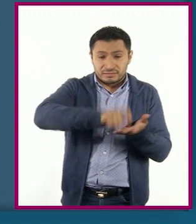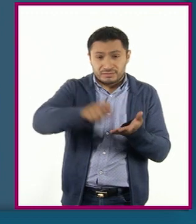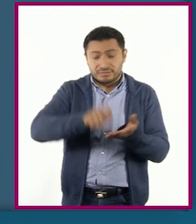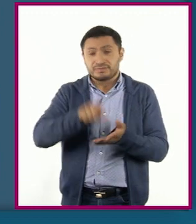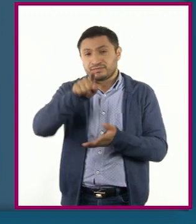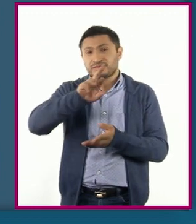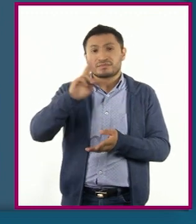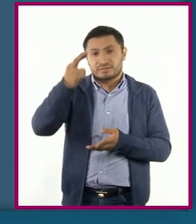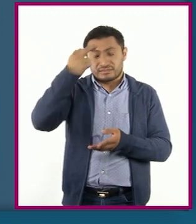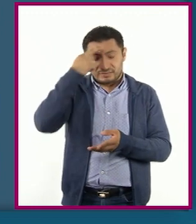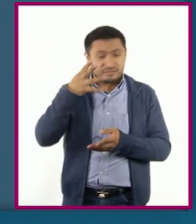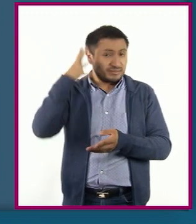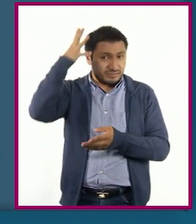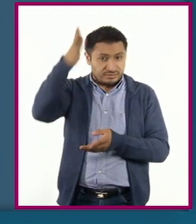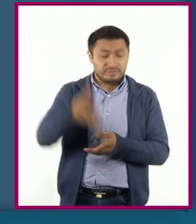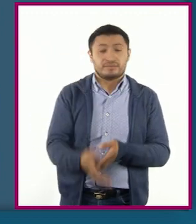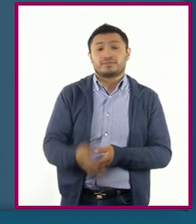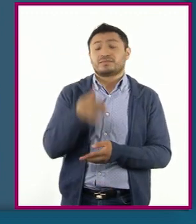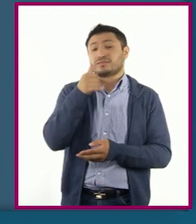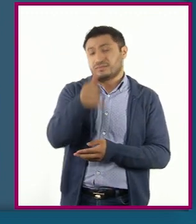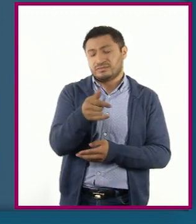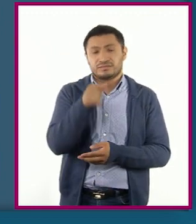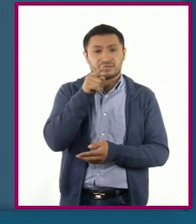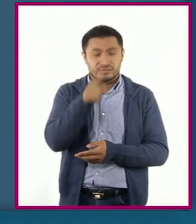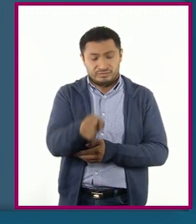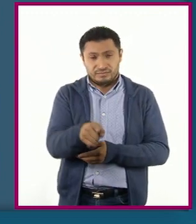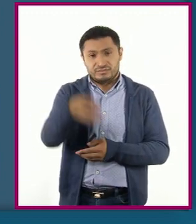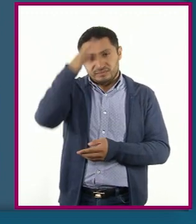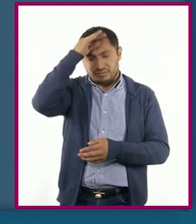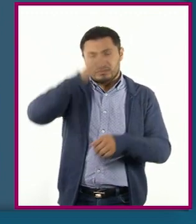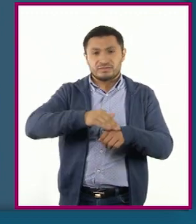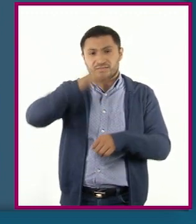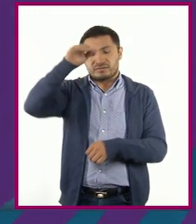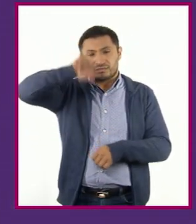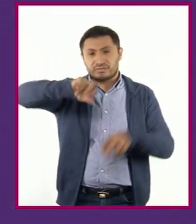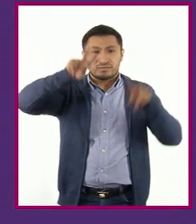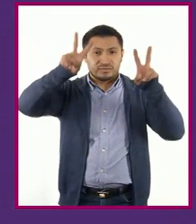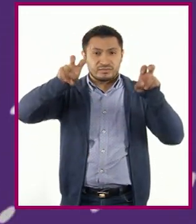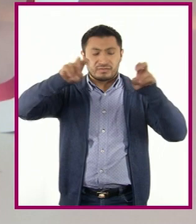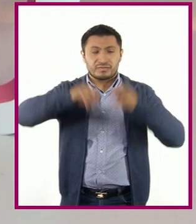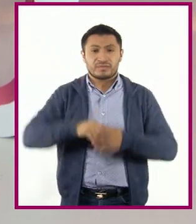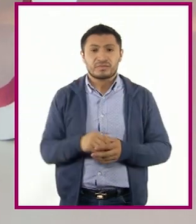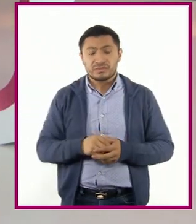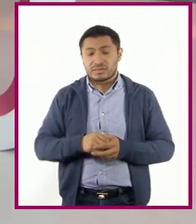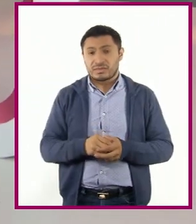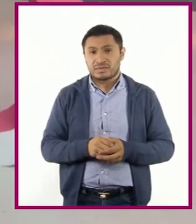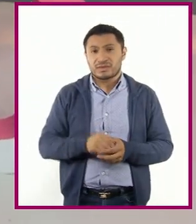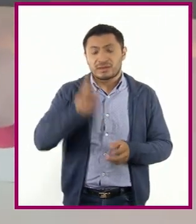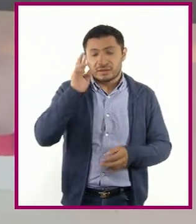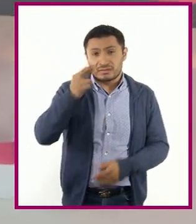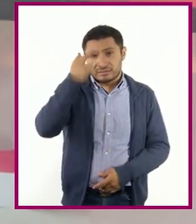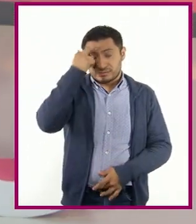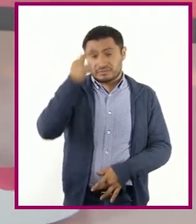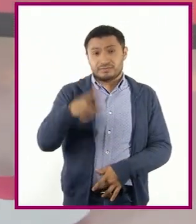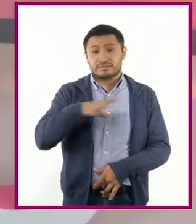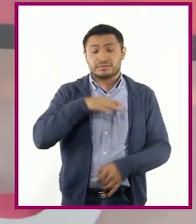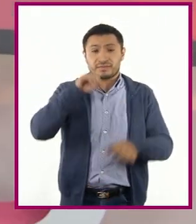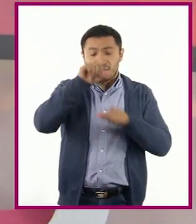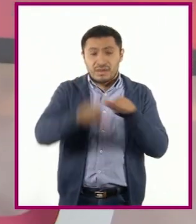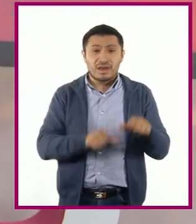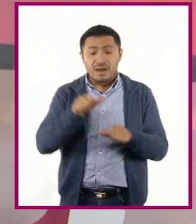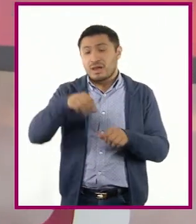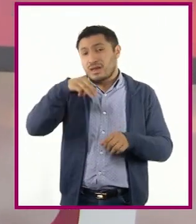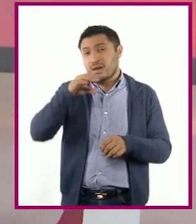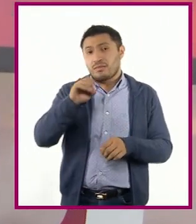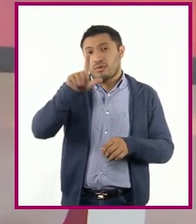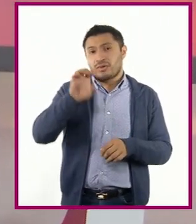recordarán los conceptos y darán sustento científico al contenido del tema en cuestión. Tengamos presente que los átomos,